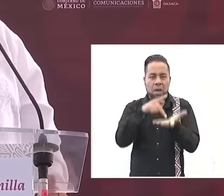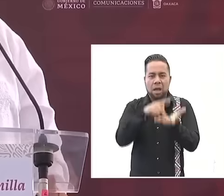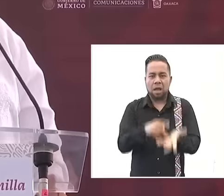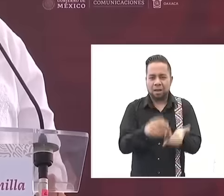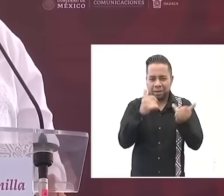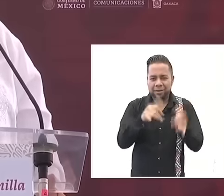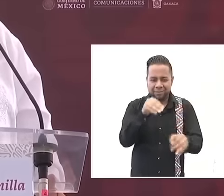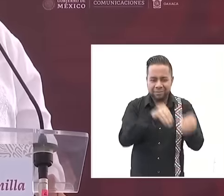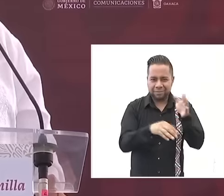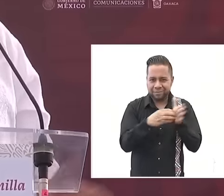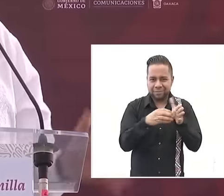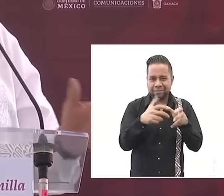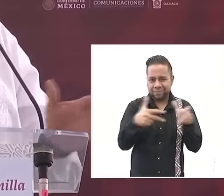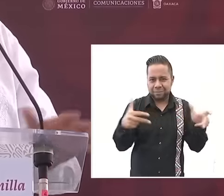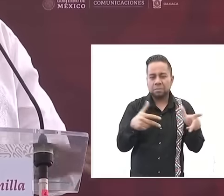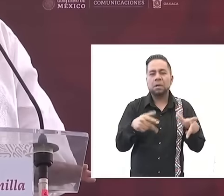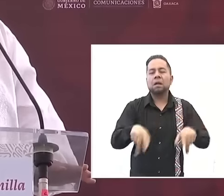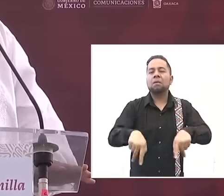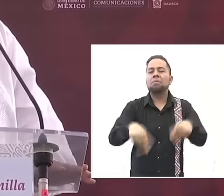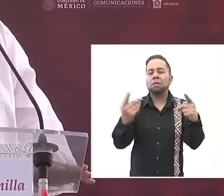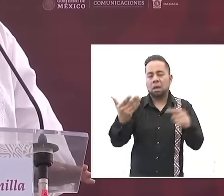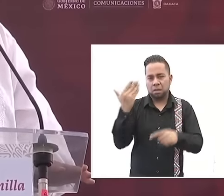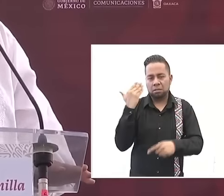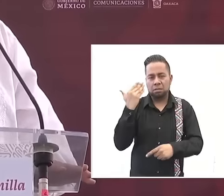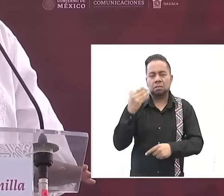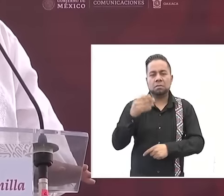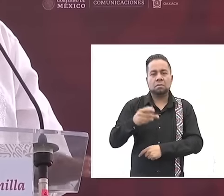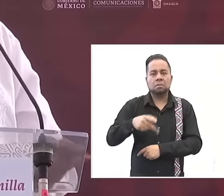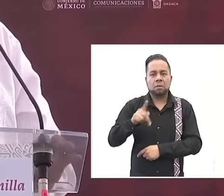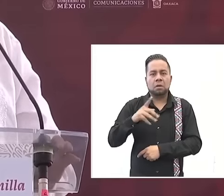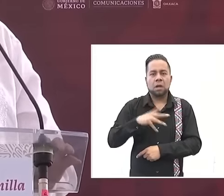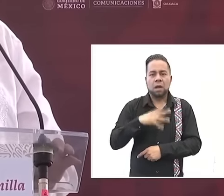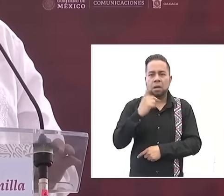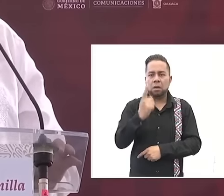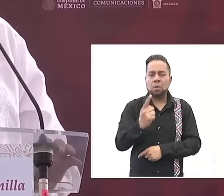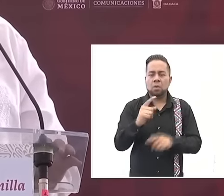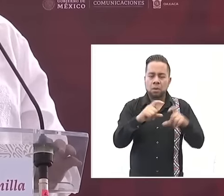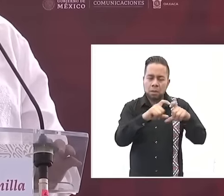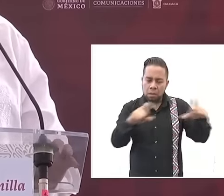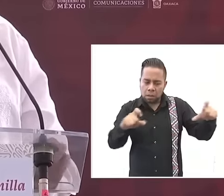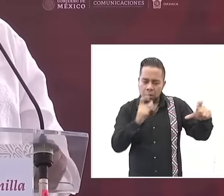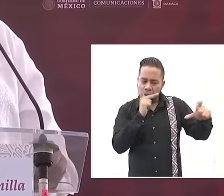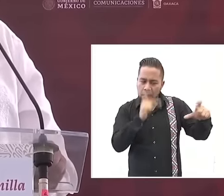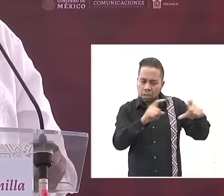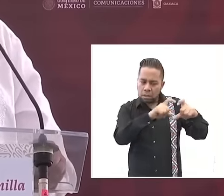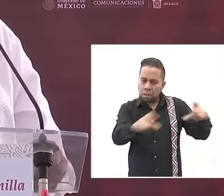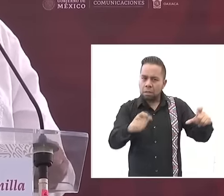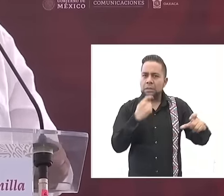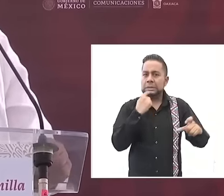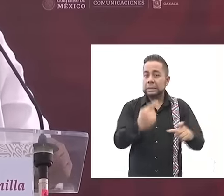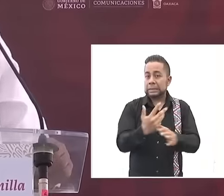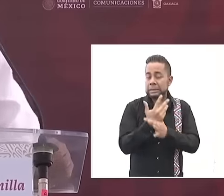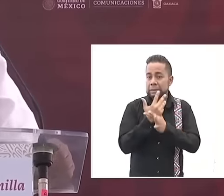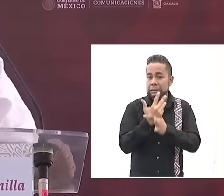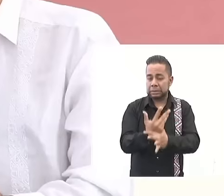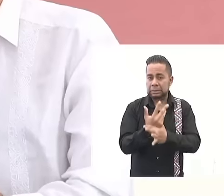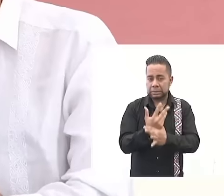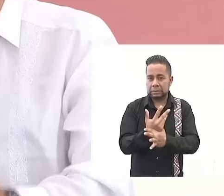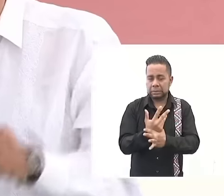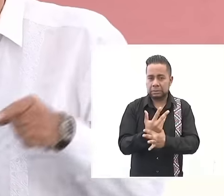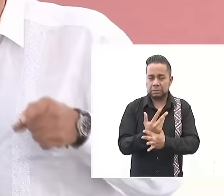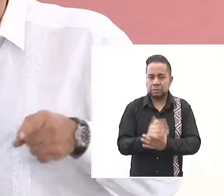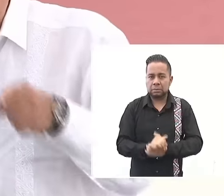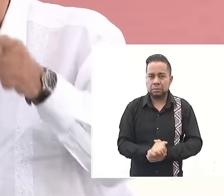pero hay una cláusula en la que se señala